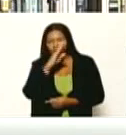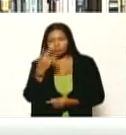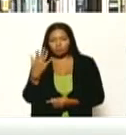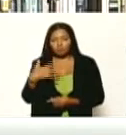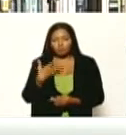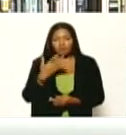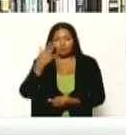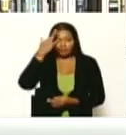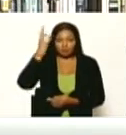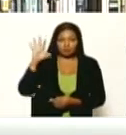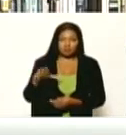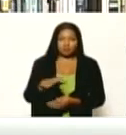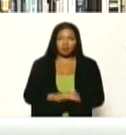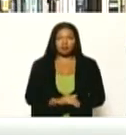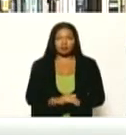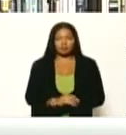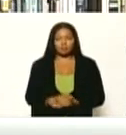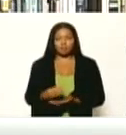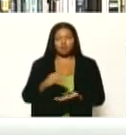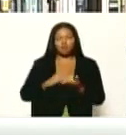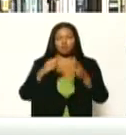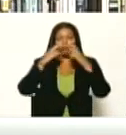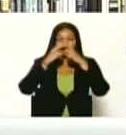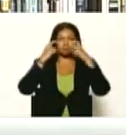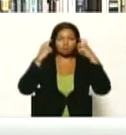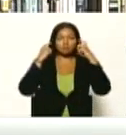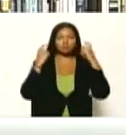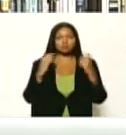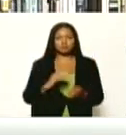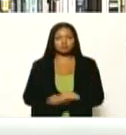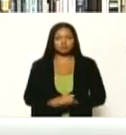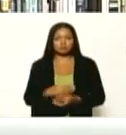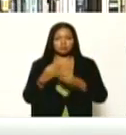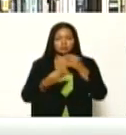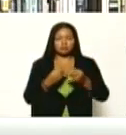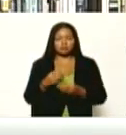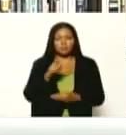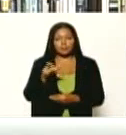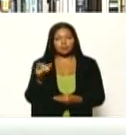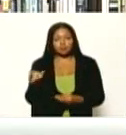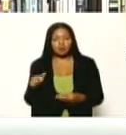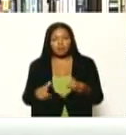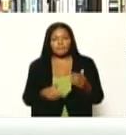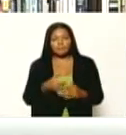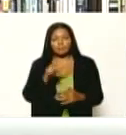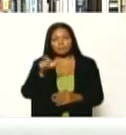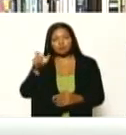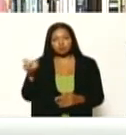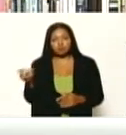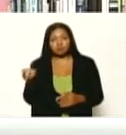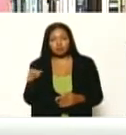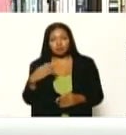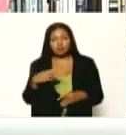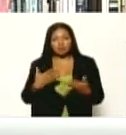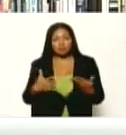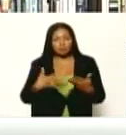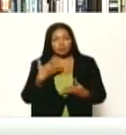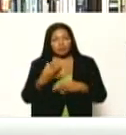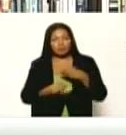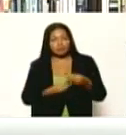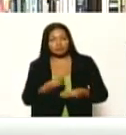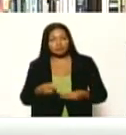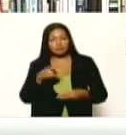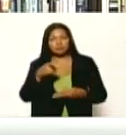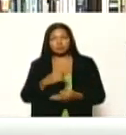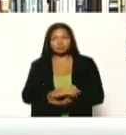uno ponerse su tapaboca, como lo hace la gente, la gran mayoría? ¿Qué tanto puede fastidiar esto,